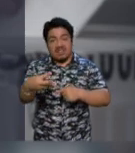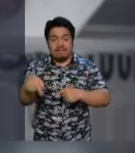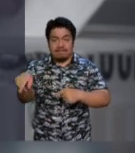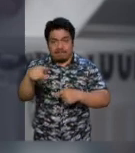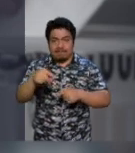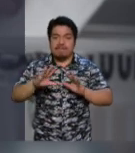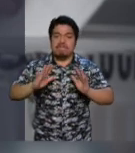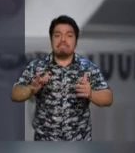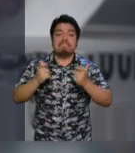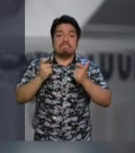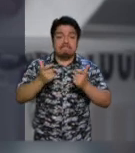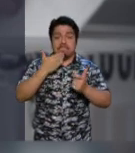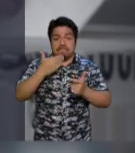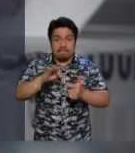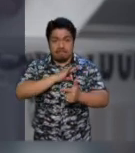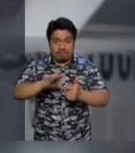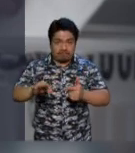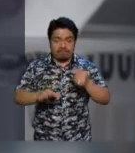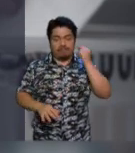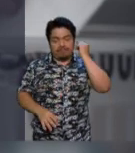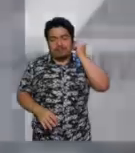económicamente más activos.